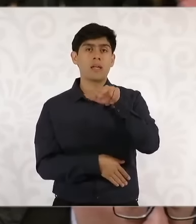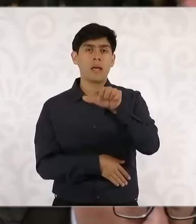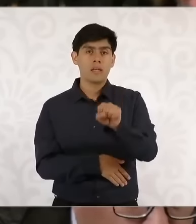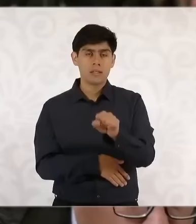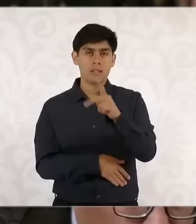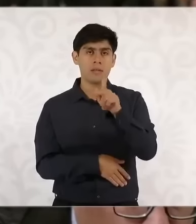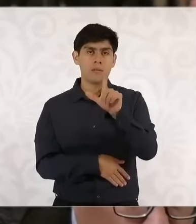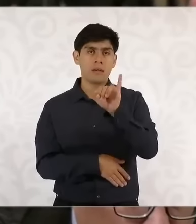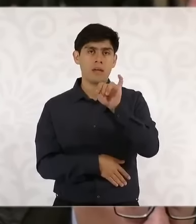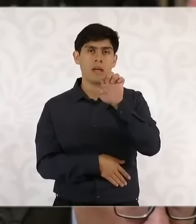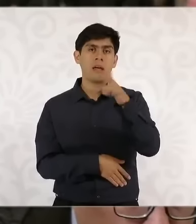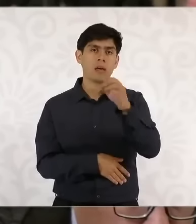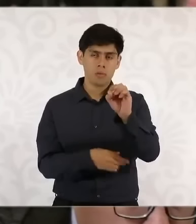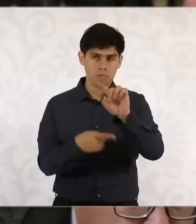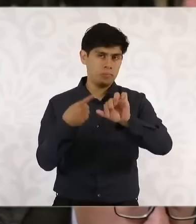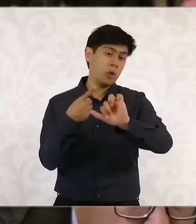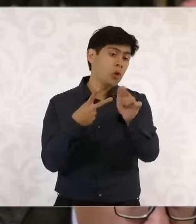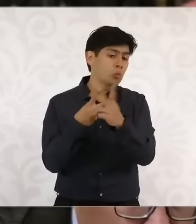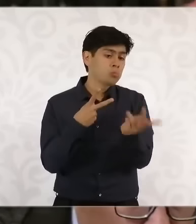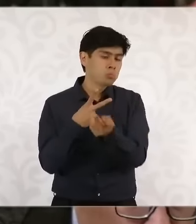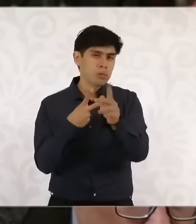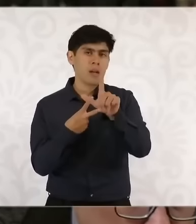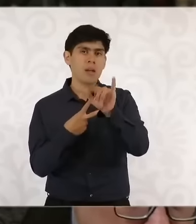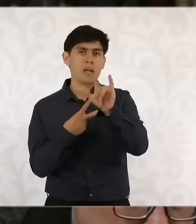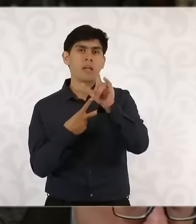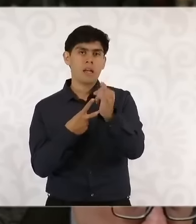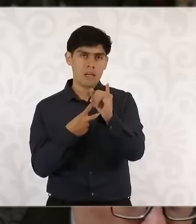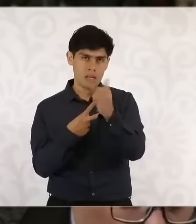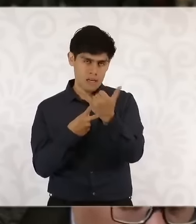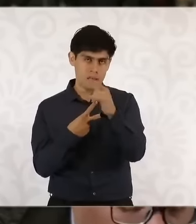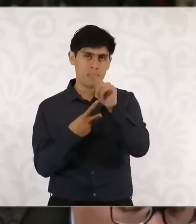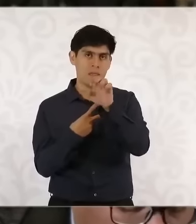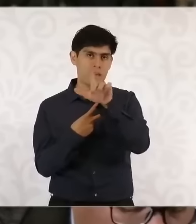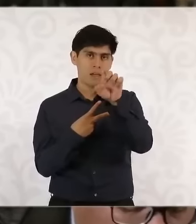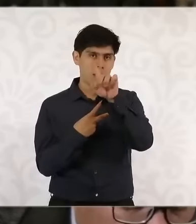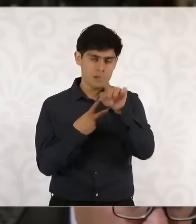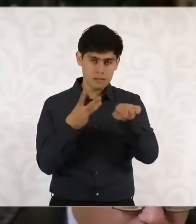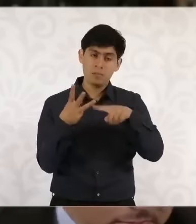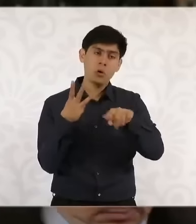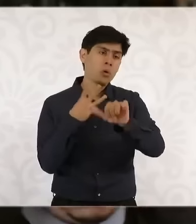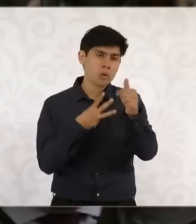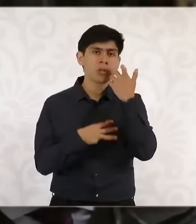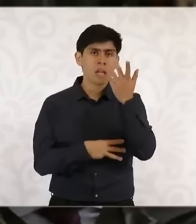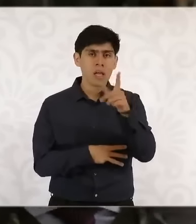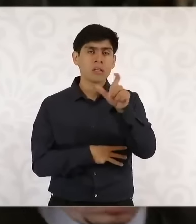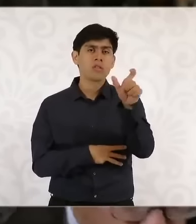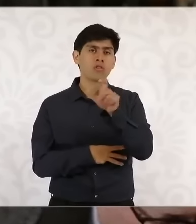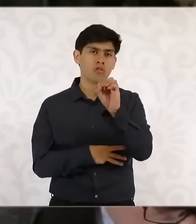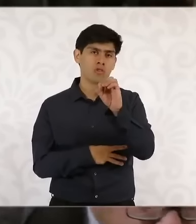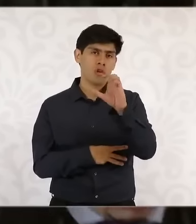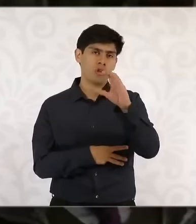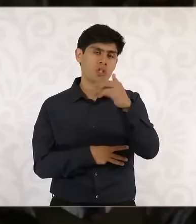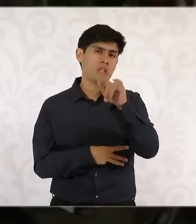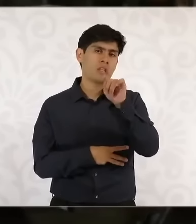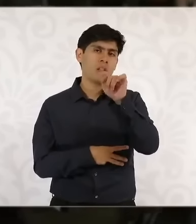algunos a Lili Téllez, algunos querían que regresara Xochitl Gálvez, pero en su mayoría era